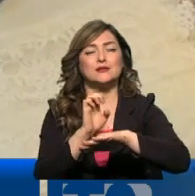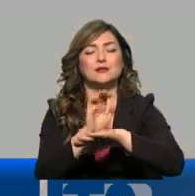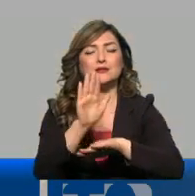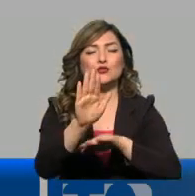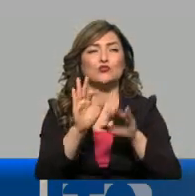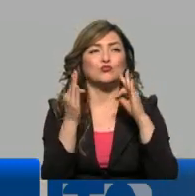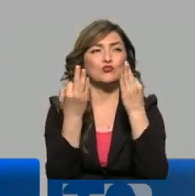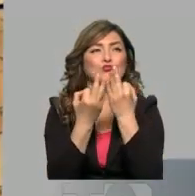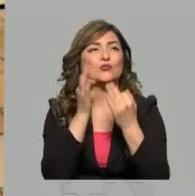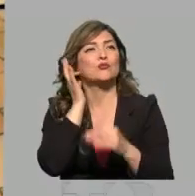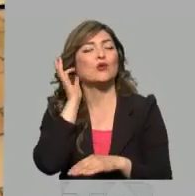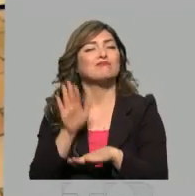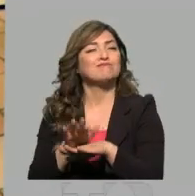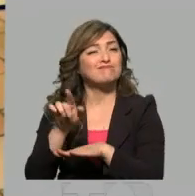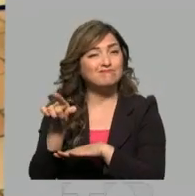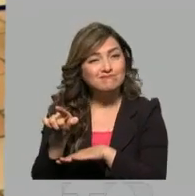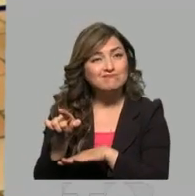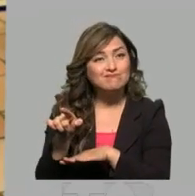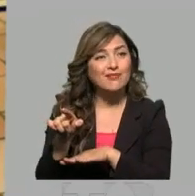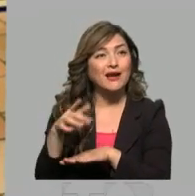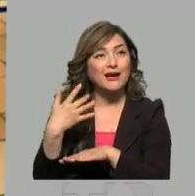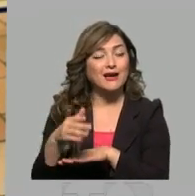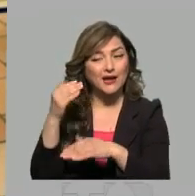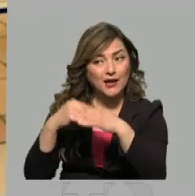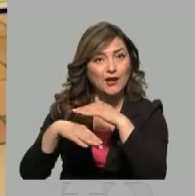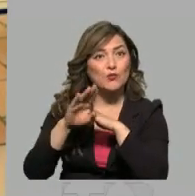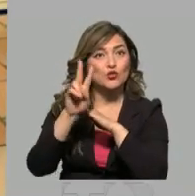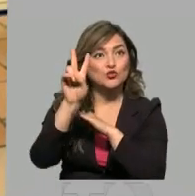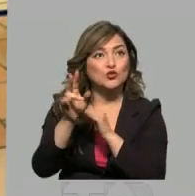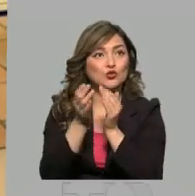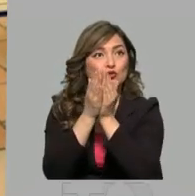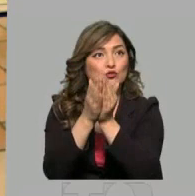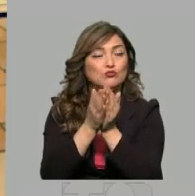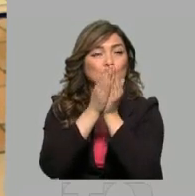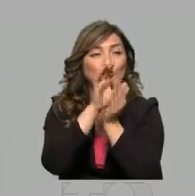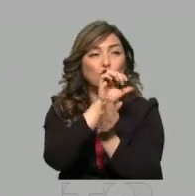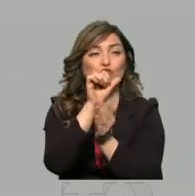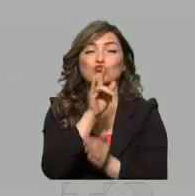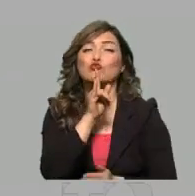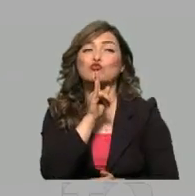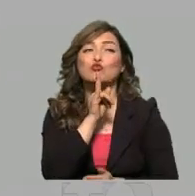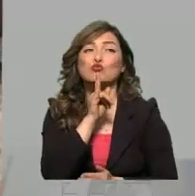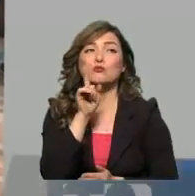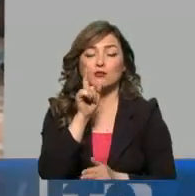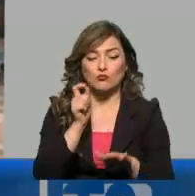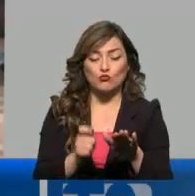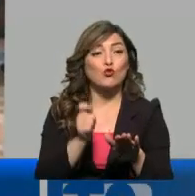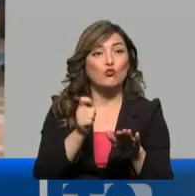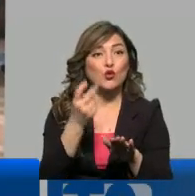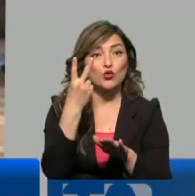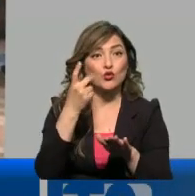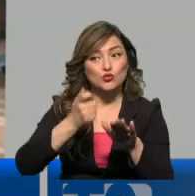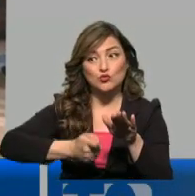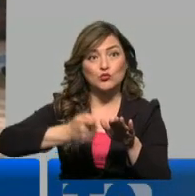familia a la mujer se le acusa de ser el autor intelectual del envío de dos embarcaciones de droga a eeuu pero ya ha sido juzgada por dos